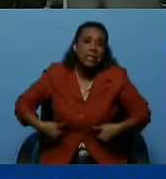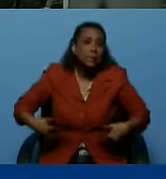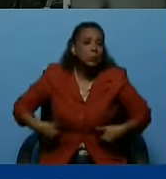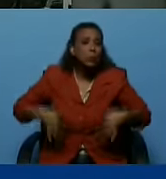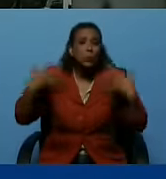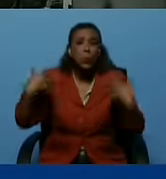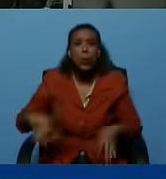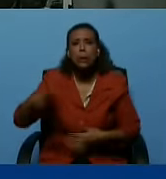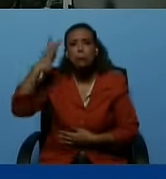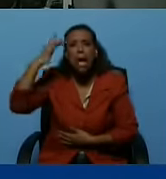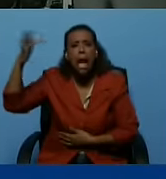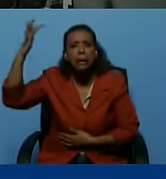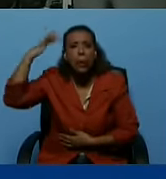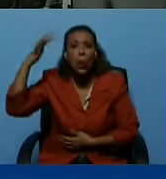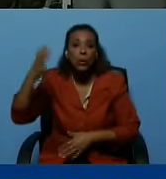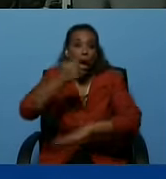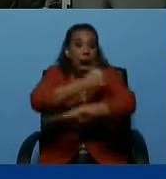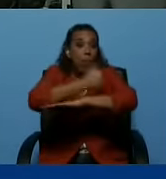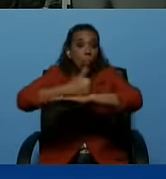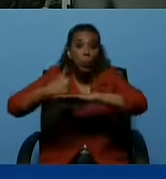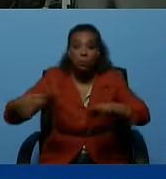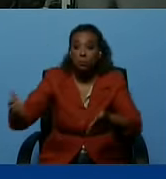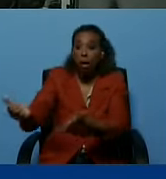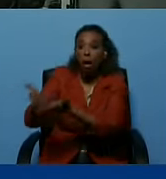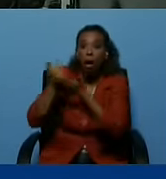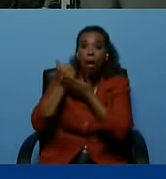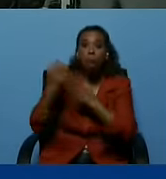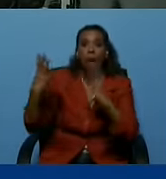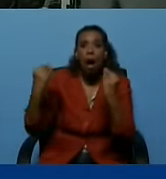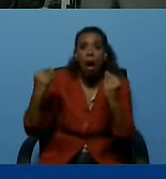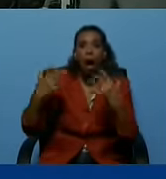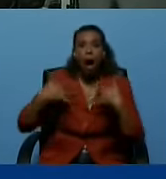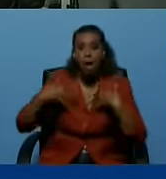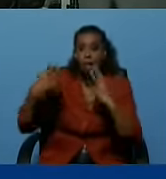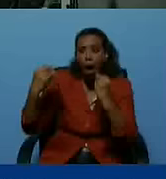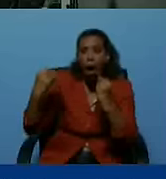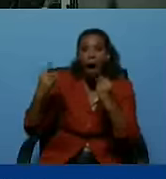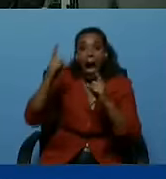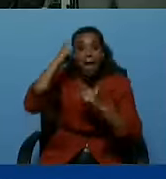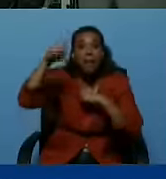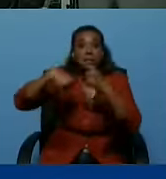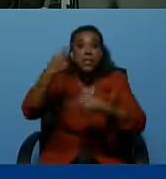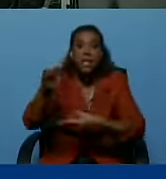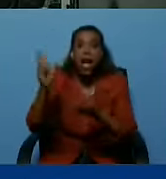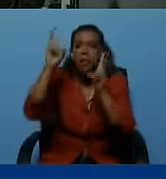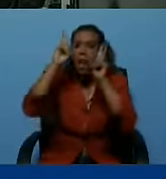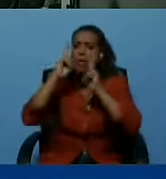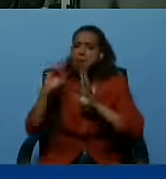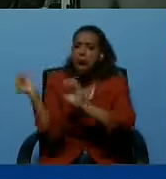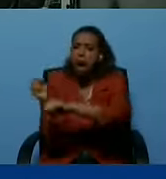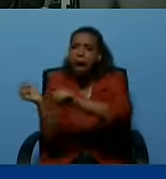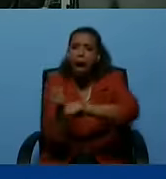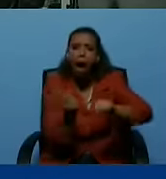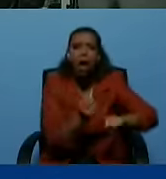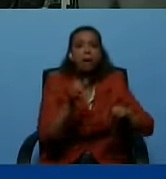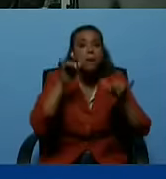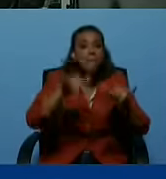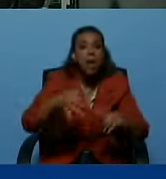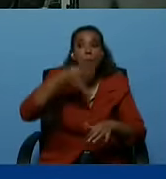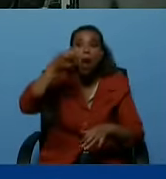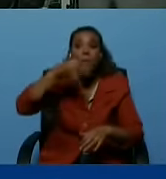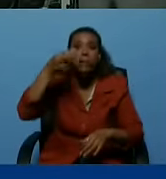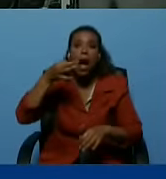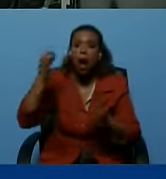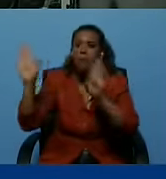momento soñando, llegaron nuestras autoridades, nos ayudaron, hablaron con nosotros. Ya el día siguiente estaban limpiando, ese mismo día en la tarde empezaron a